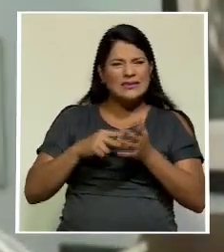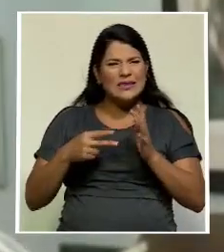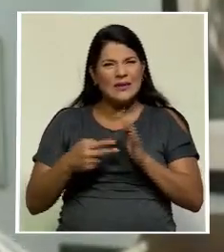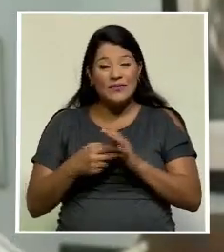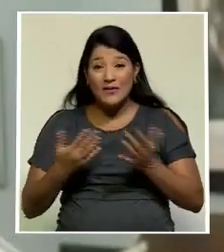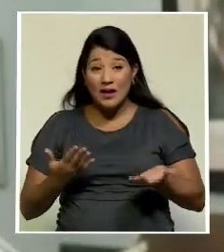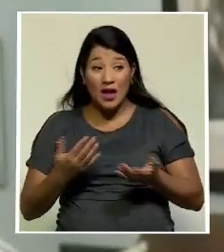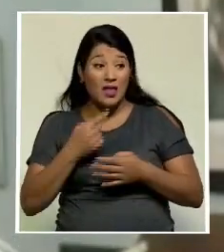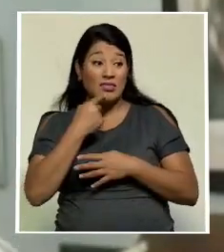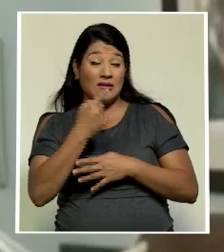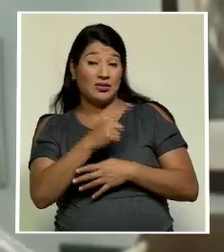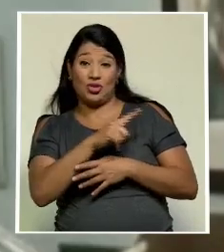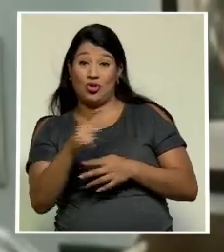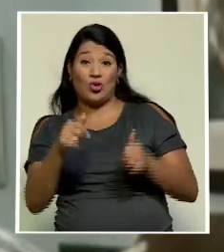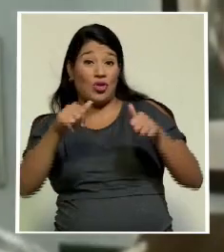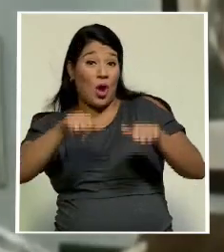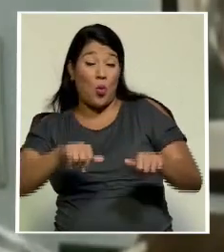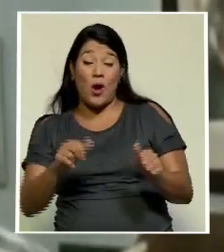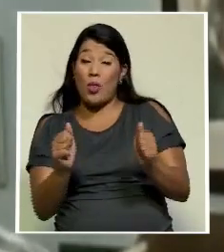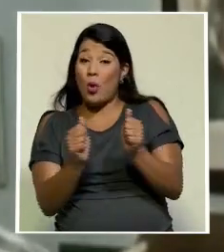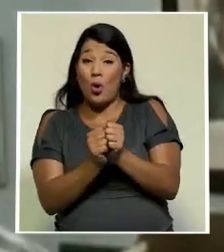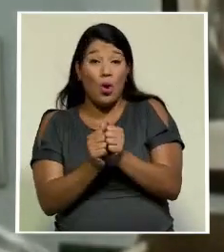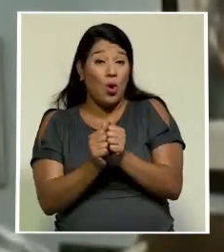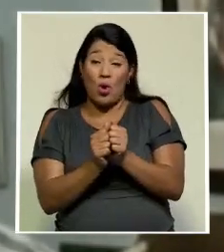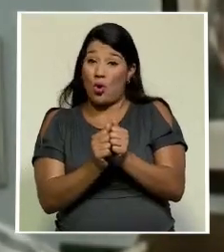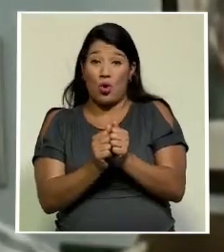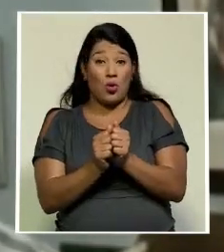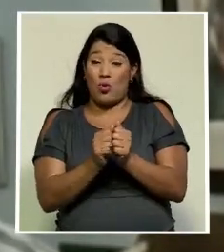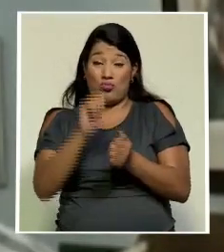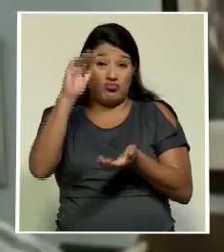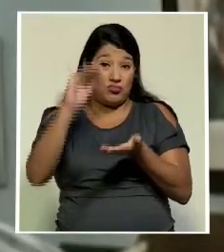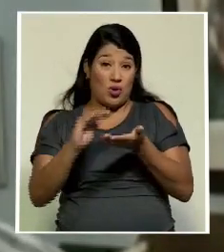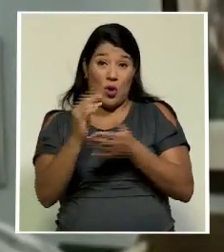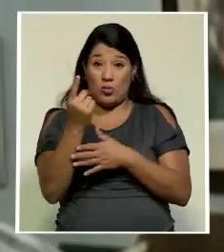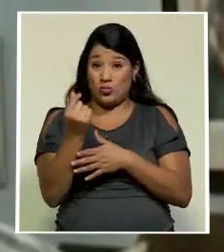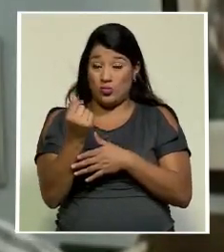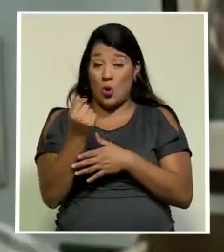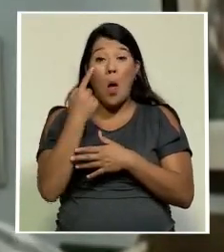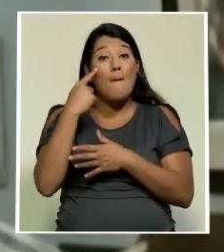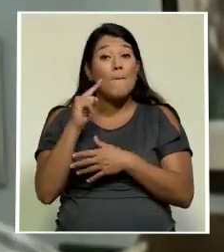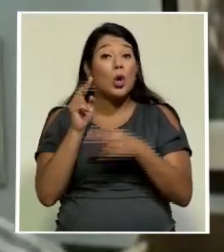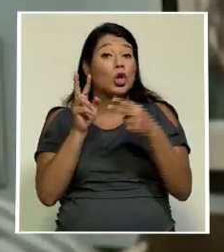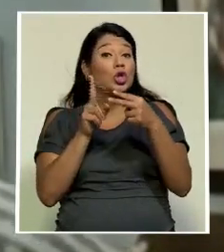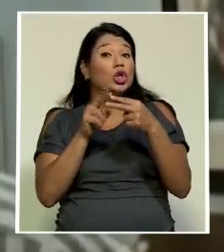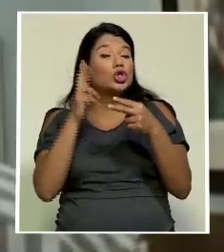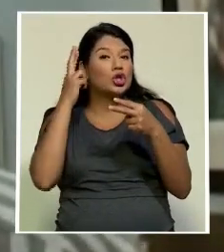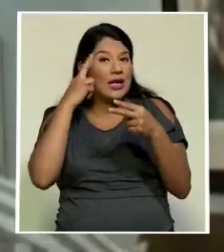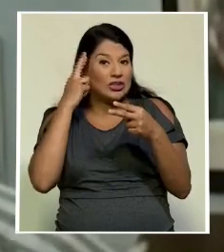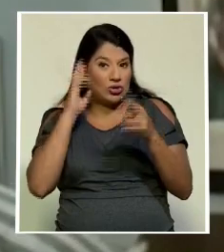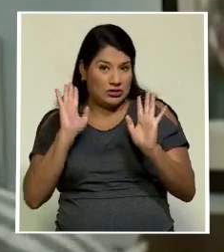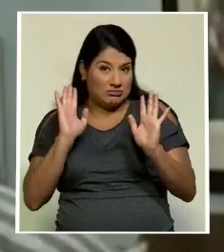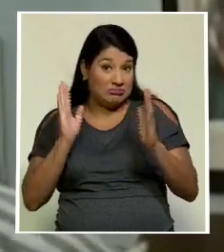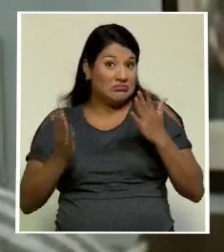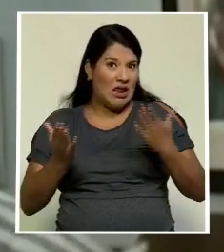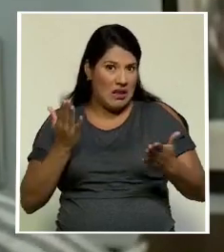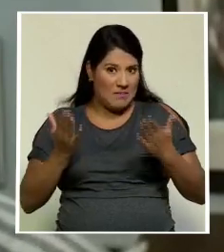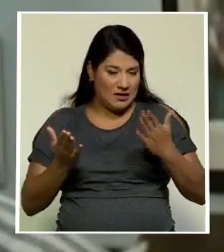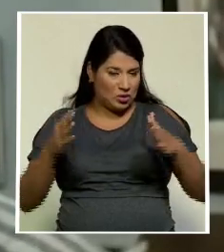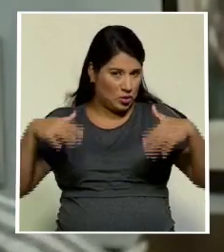objetándolo por dos motivos, por dos causas posibles, que no lo sabemos.